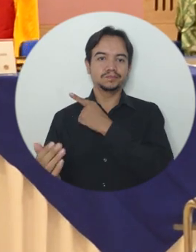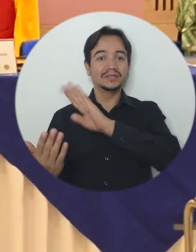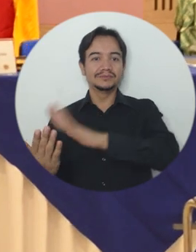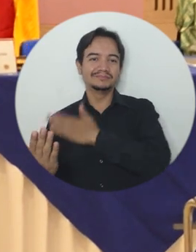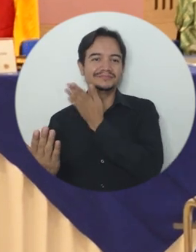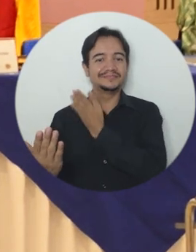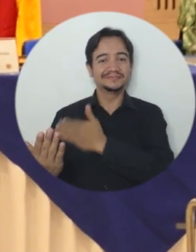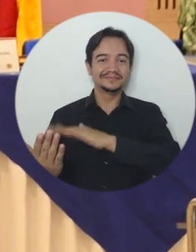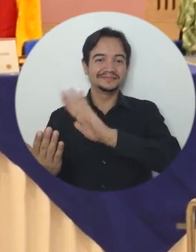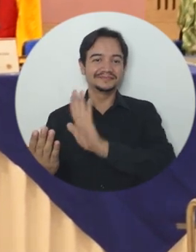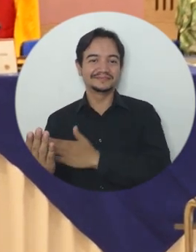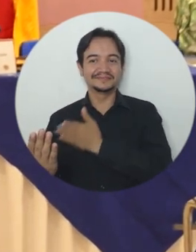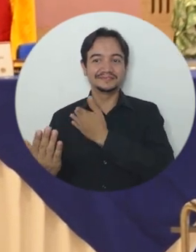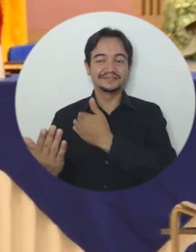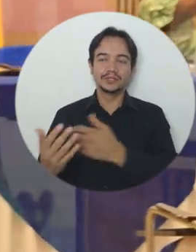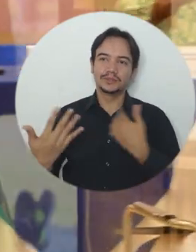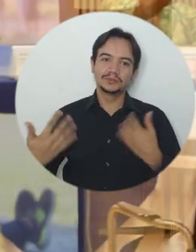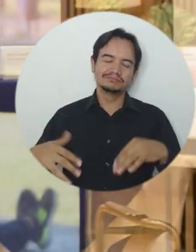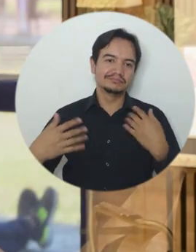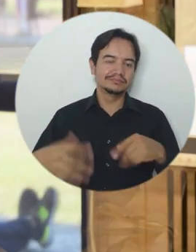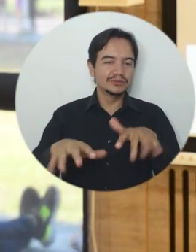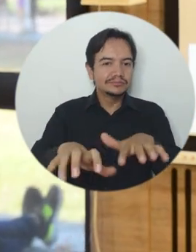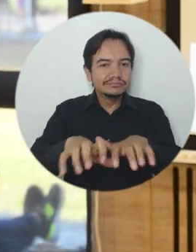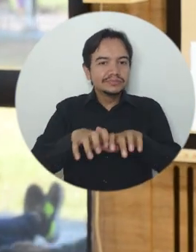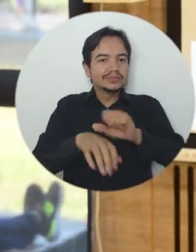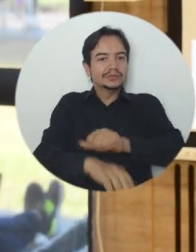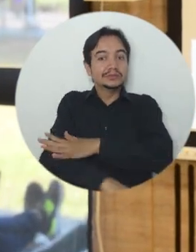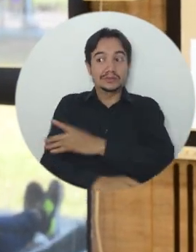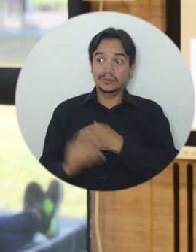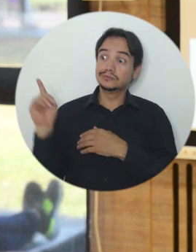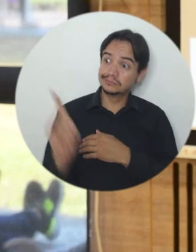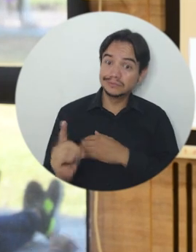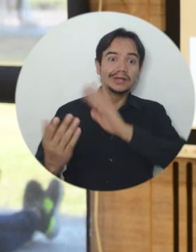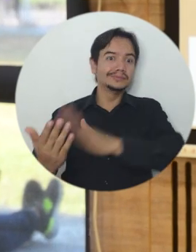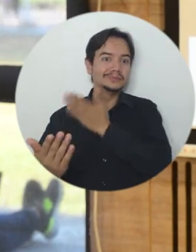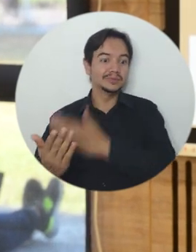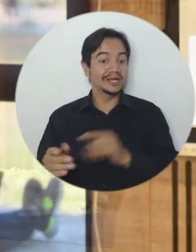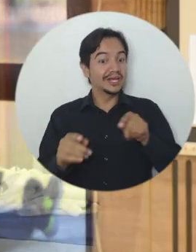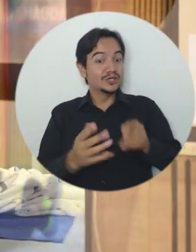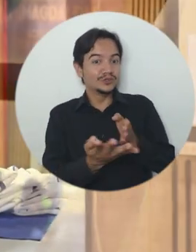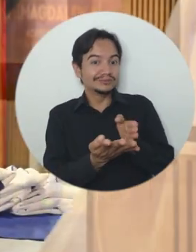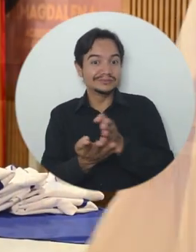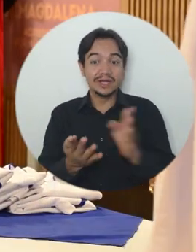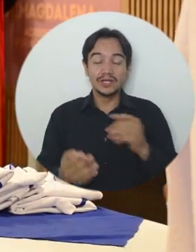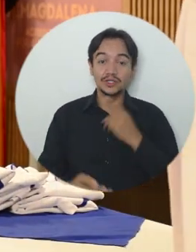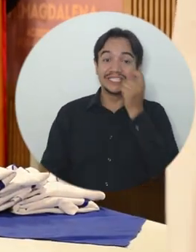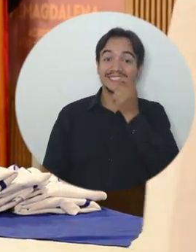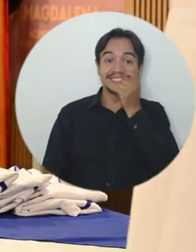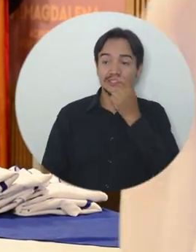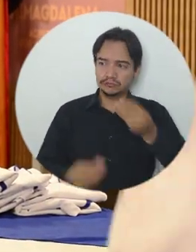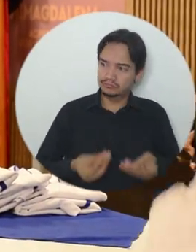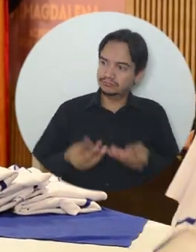hay también logre comprobar en un emotivo acto que incluyó hasta música el programa de odontología